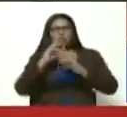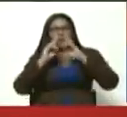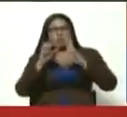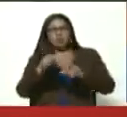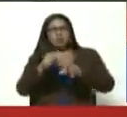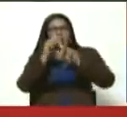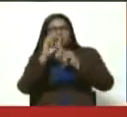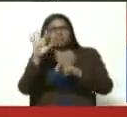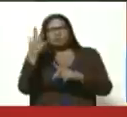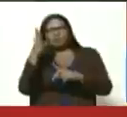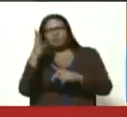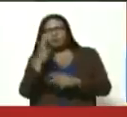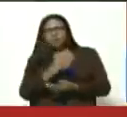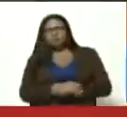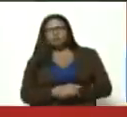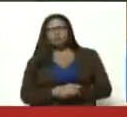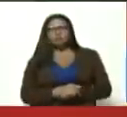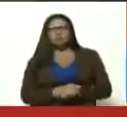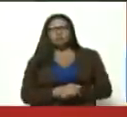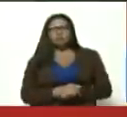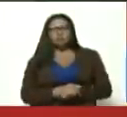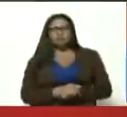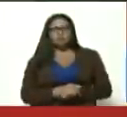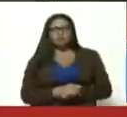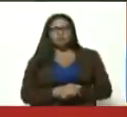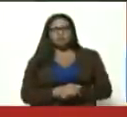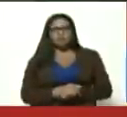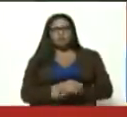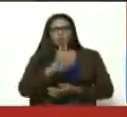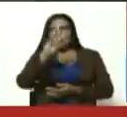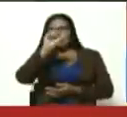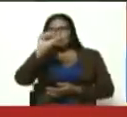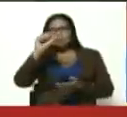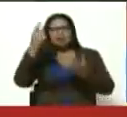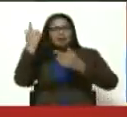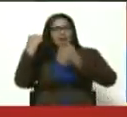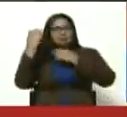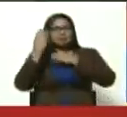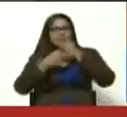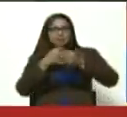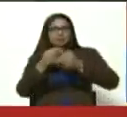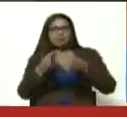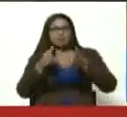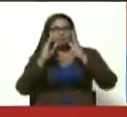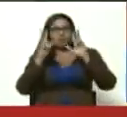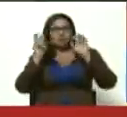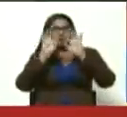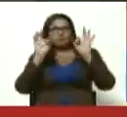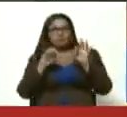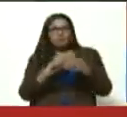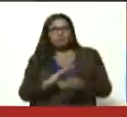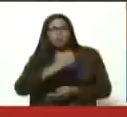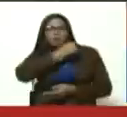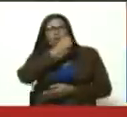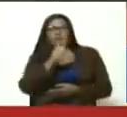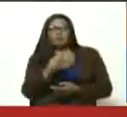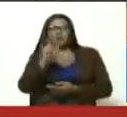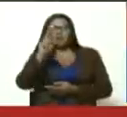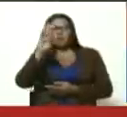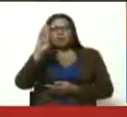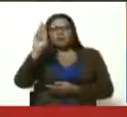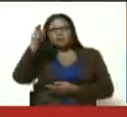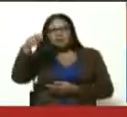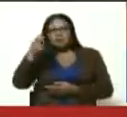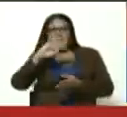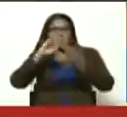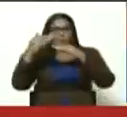hace cuatro semanas atrás la nueva estructura igual los jefes y los jefes